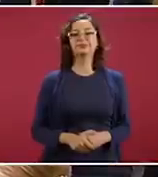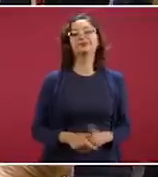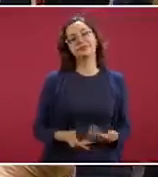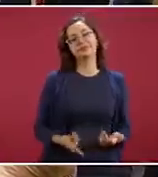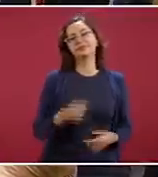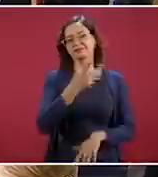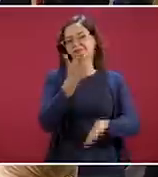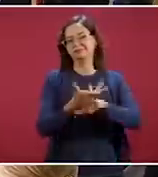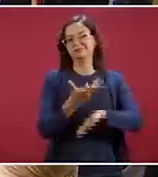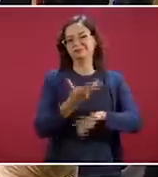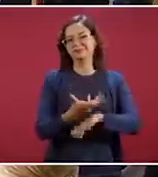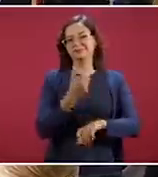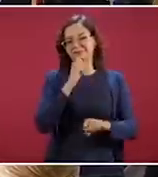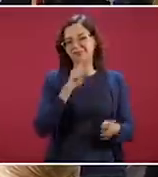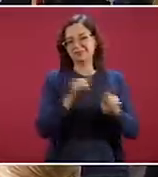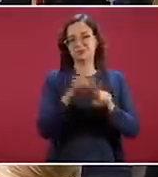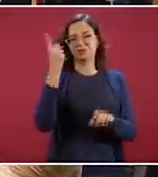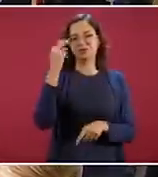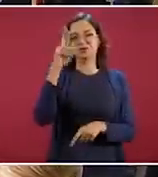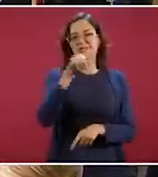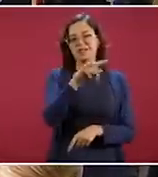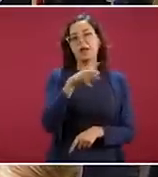Massachusetts. También doctorado.